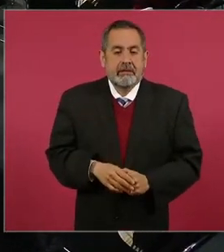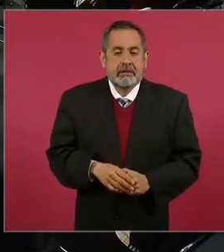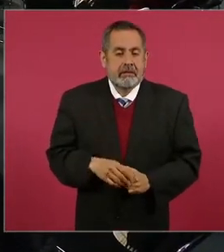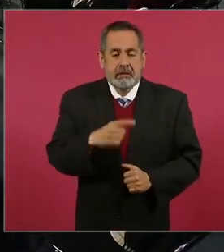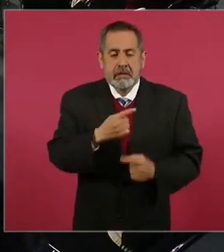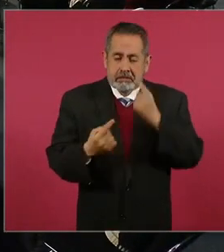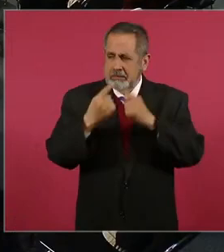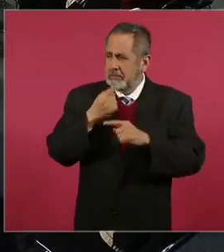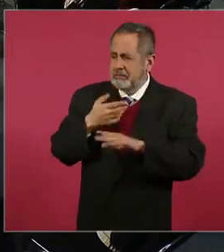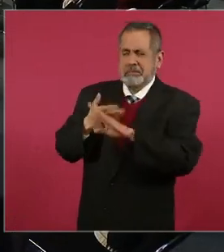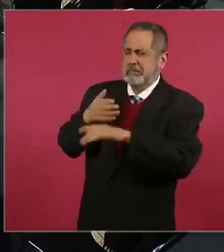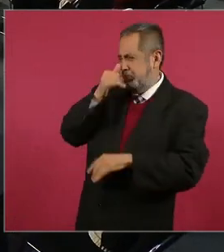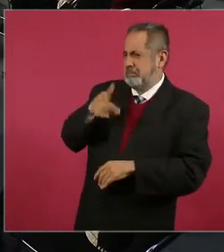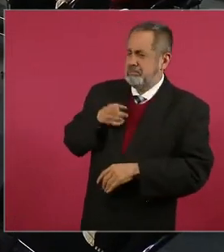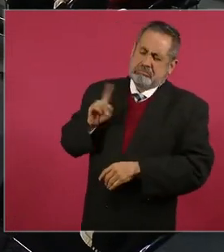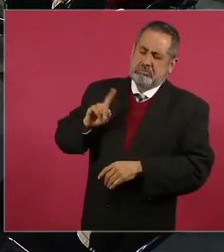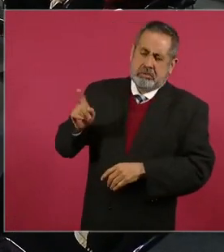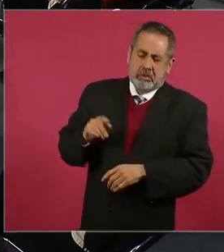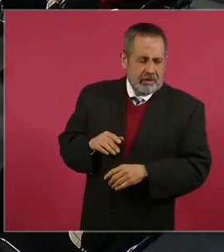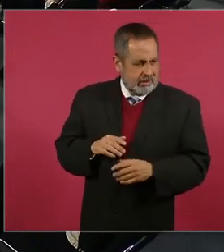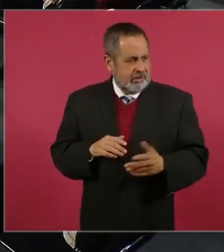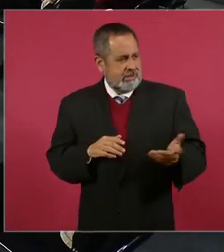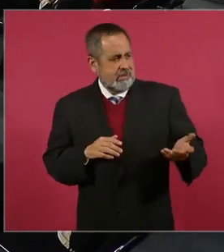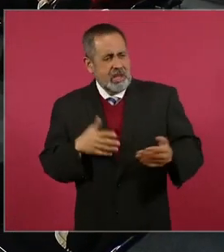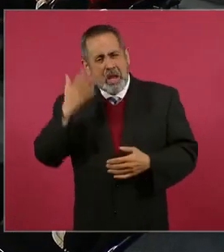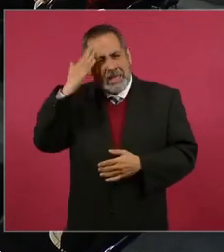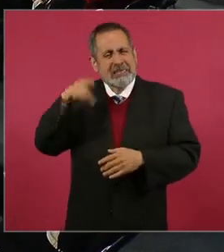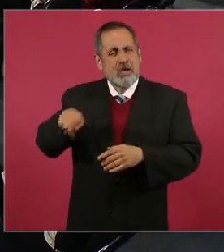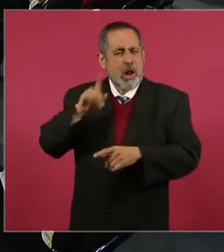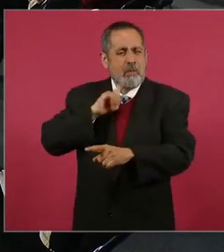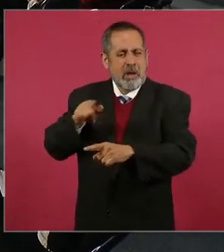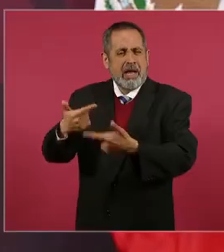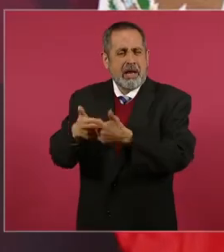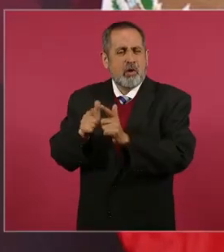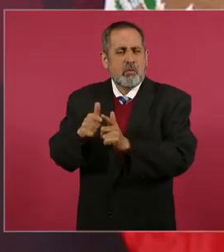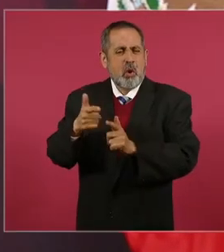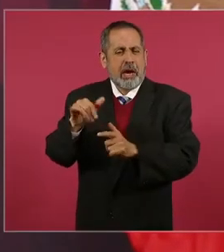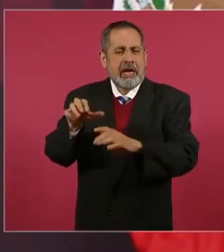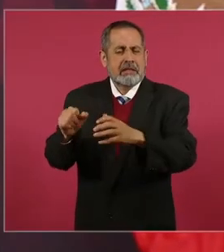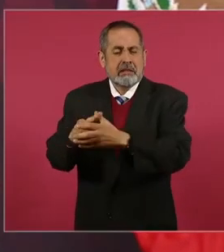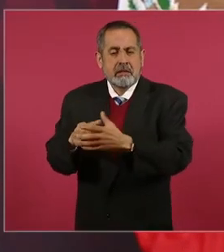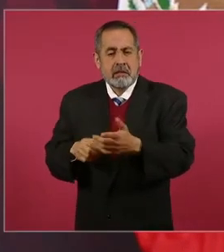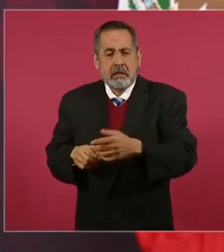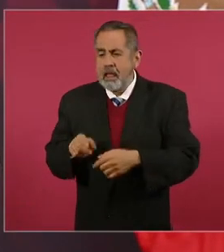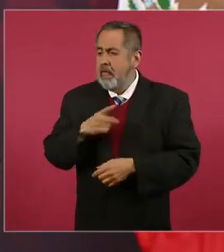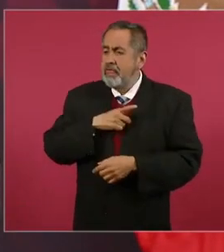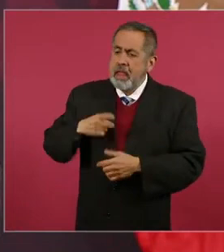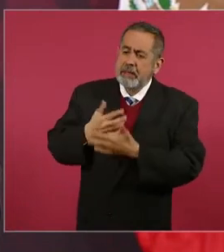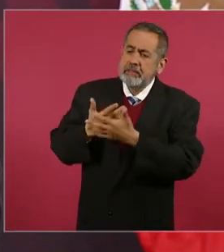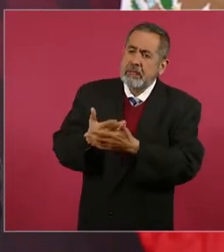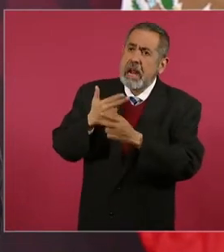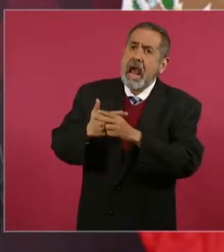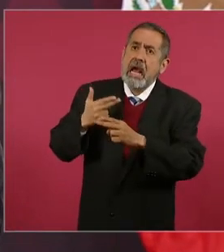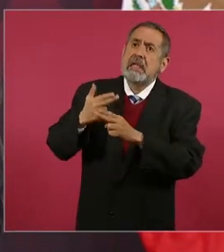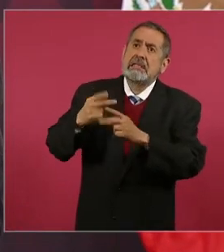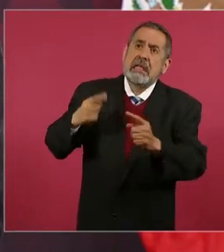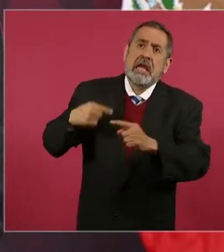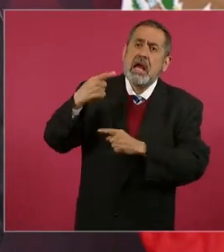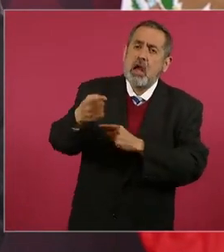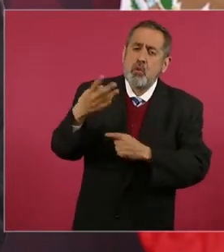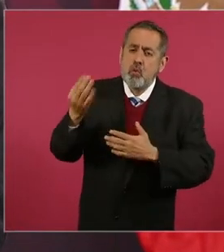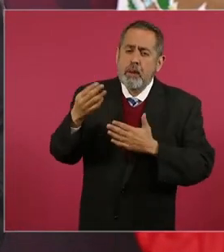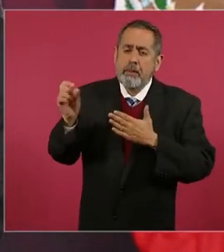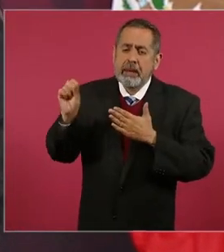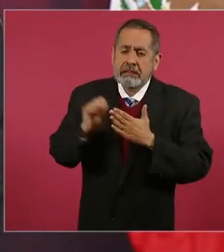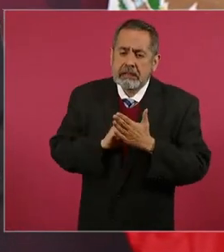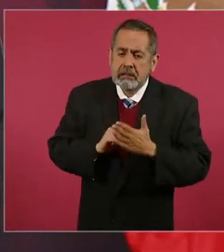me reclaman, y una señora de Hayes dice, es que se debió esperar nueve meses.